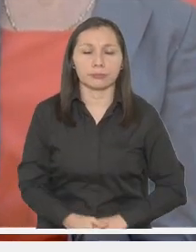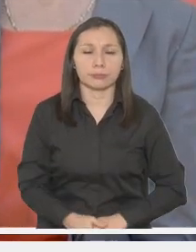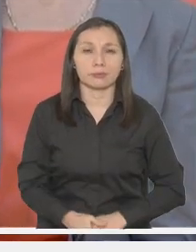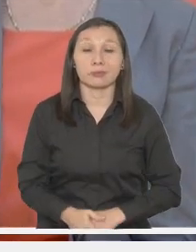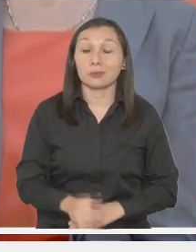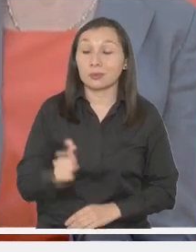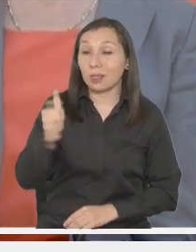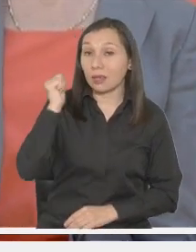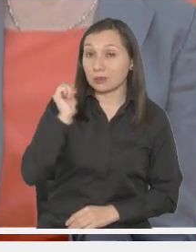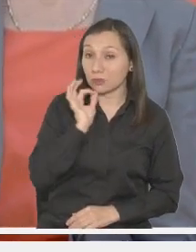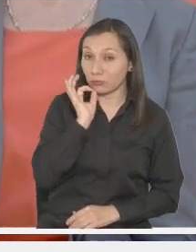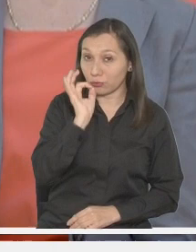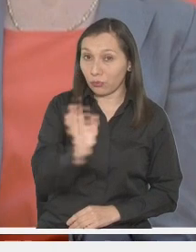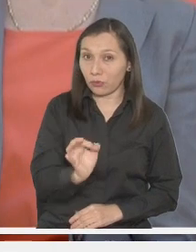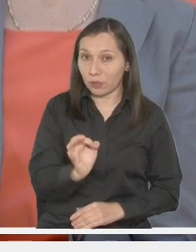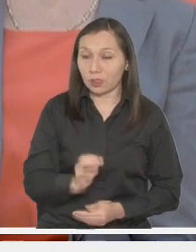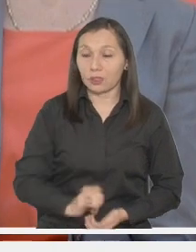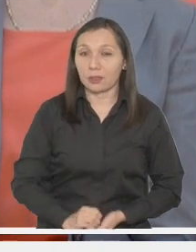Como dije ayer,